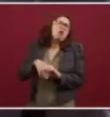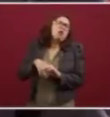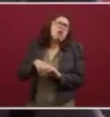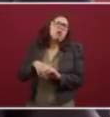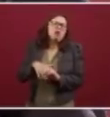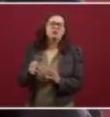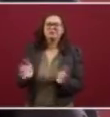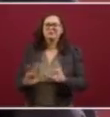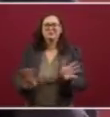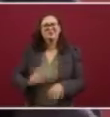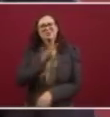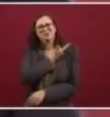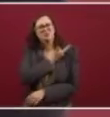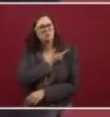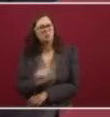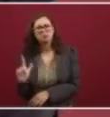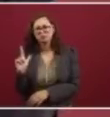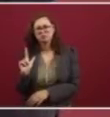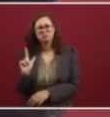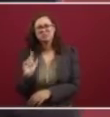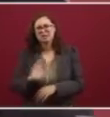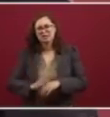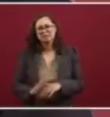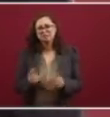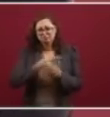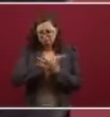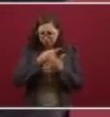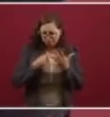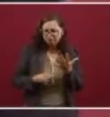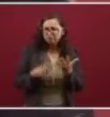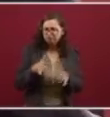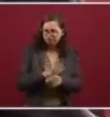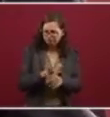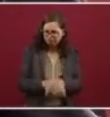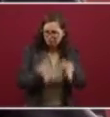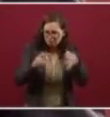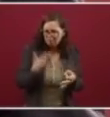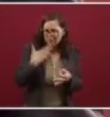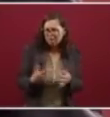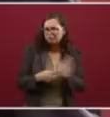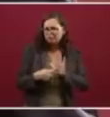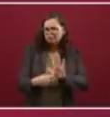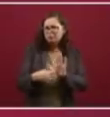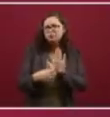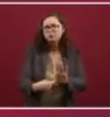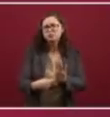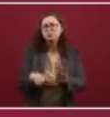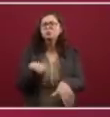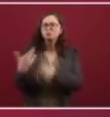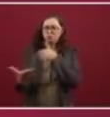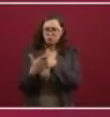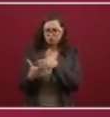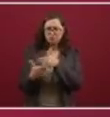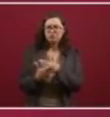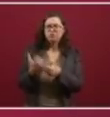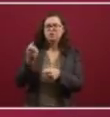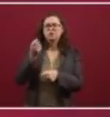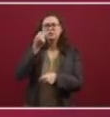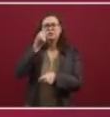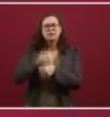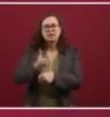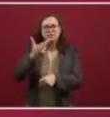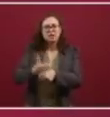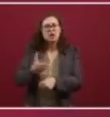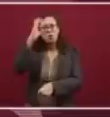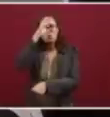por hablar, el no tener elementos. Entonces, vamos a pedirle a la Secretaría de Cultura que